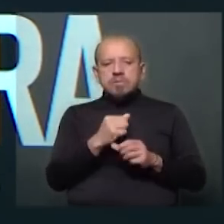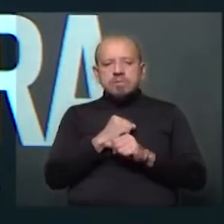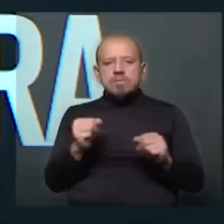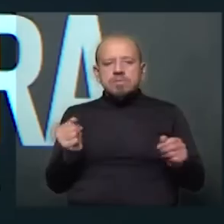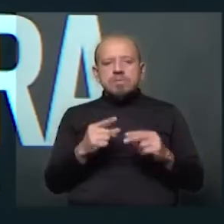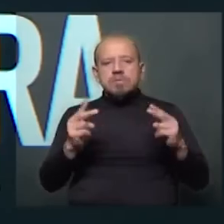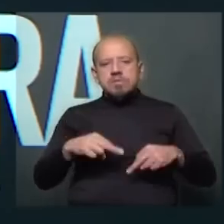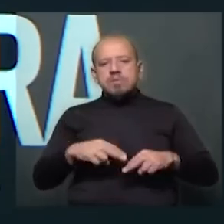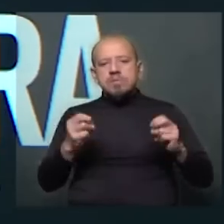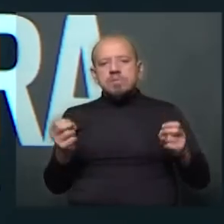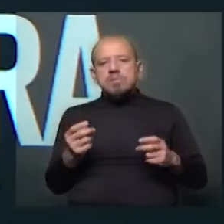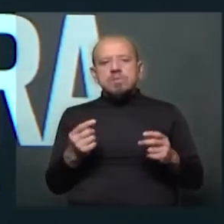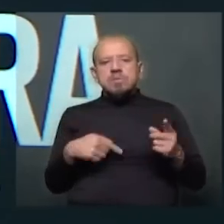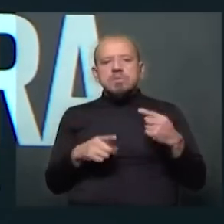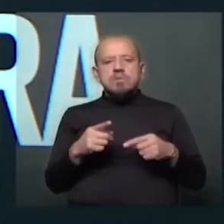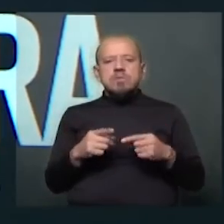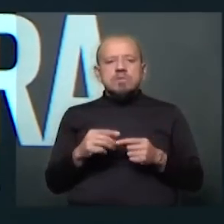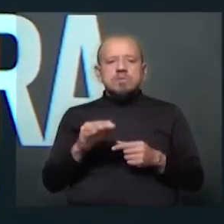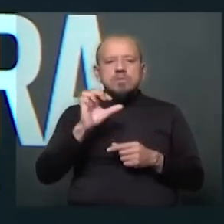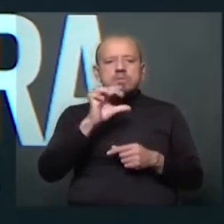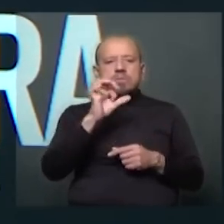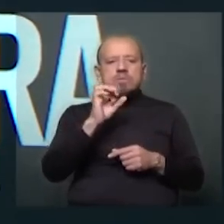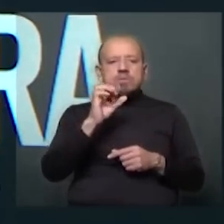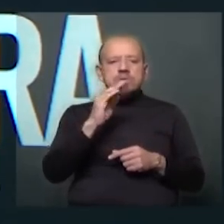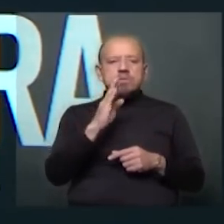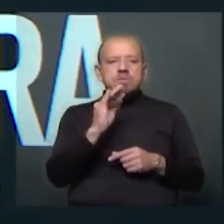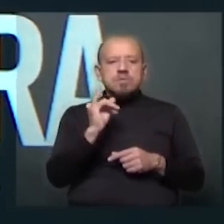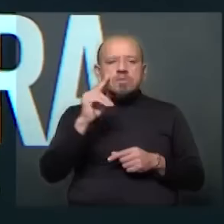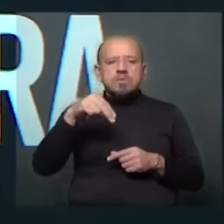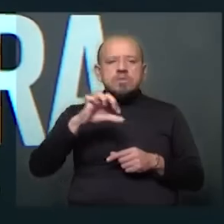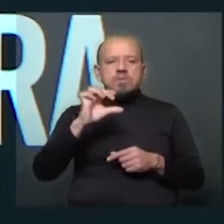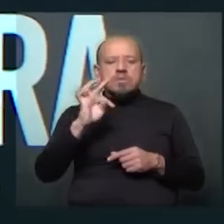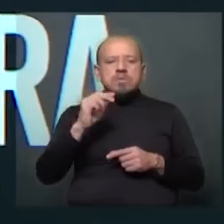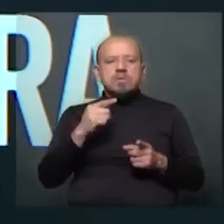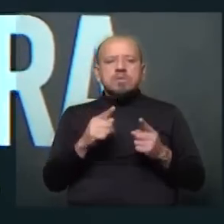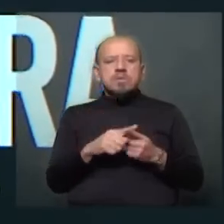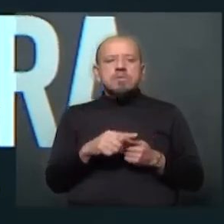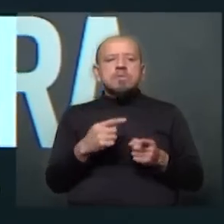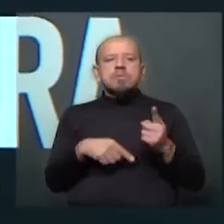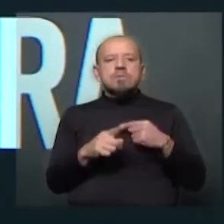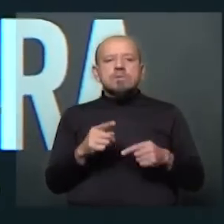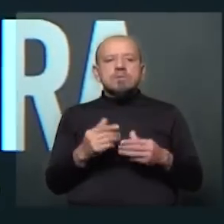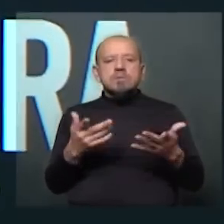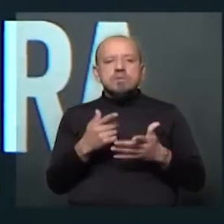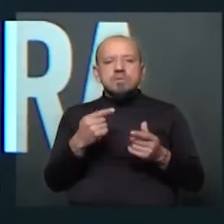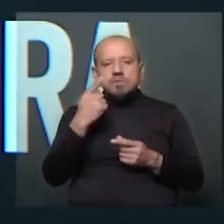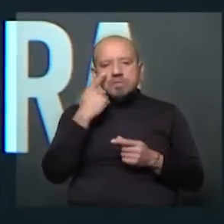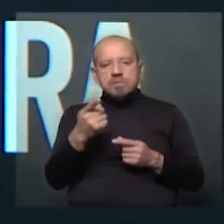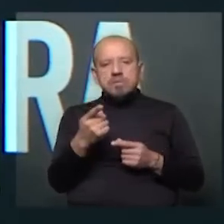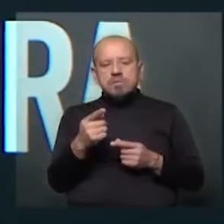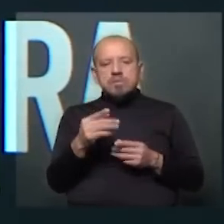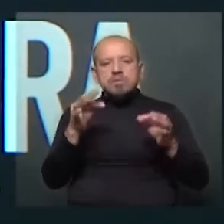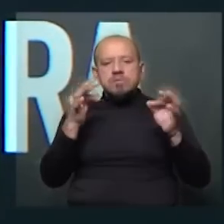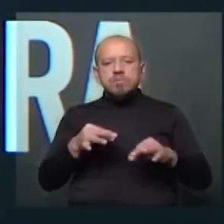este es muy fácil Luis Alberto espineta en la rosada y aparece este que Les recomiendo Pero ahora si te parece Nos vamos con una de las